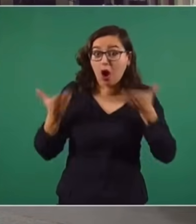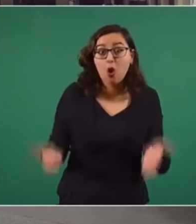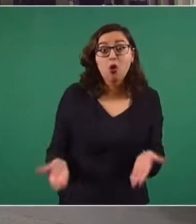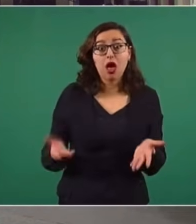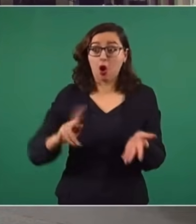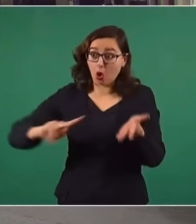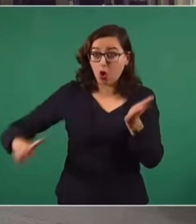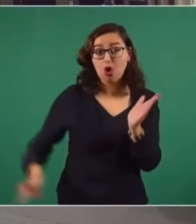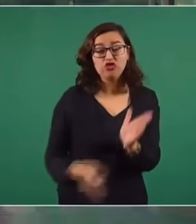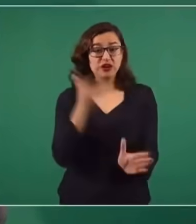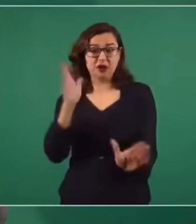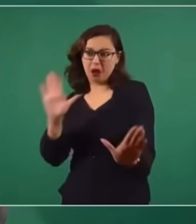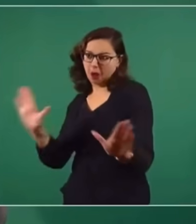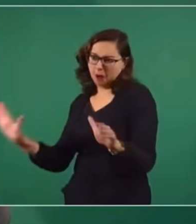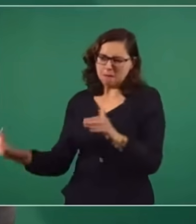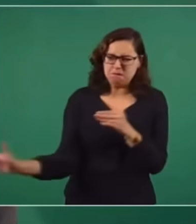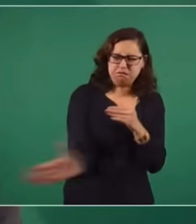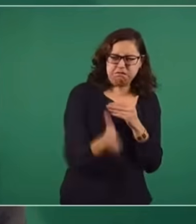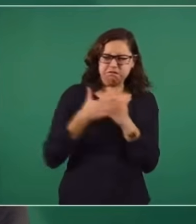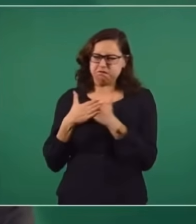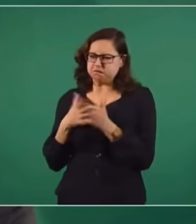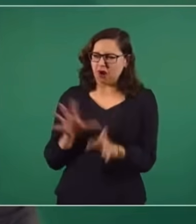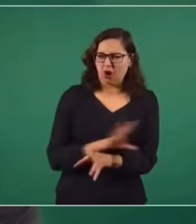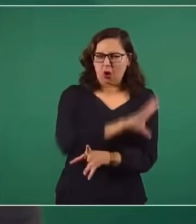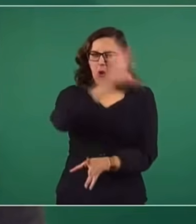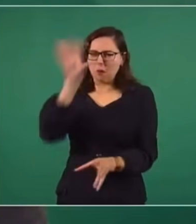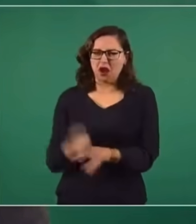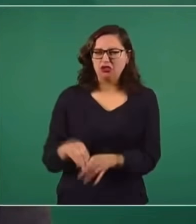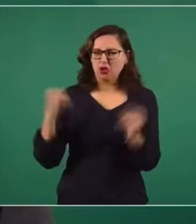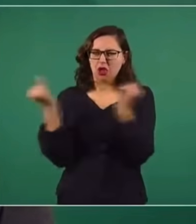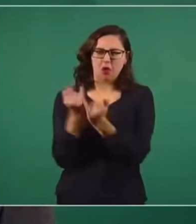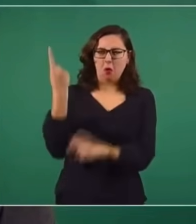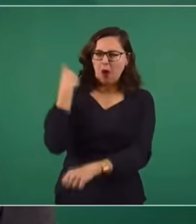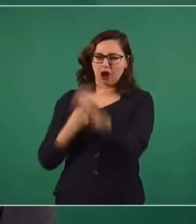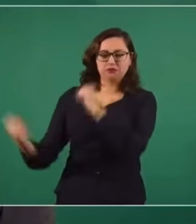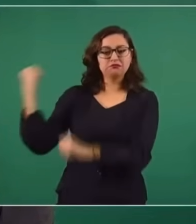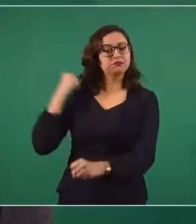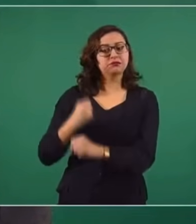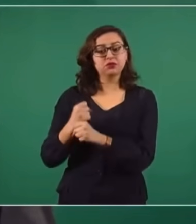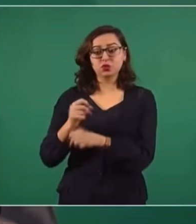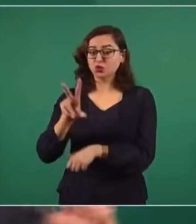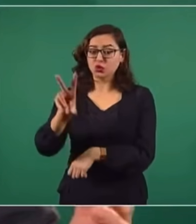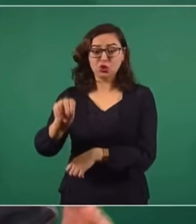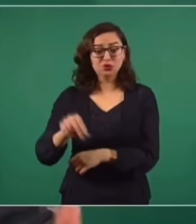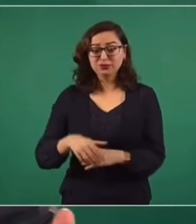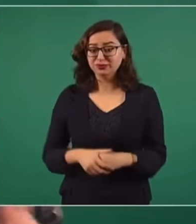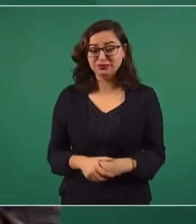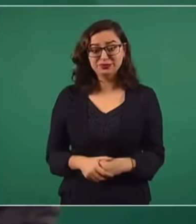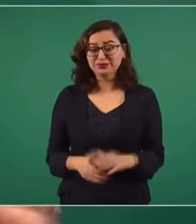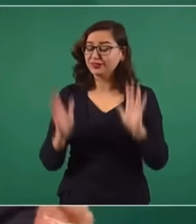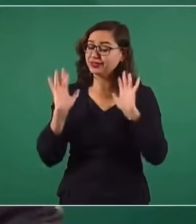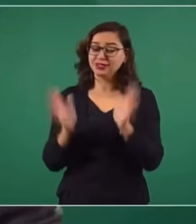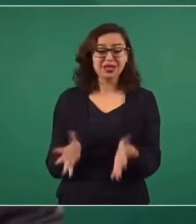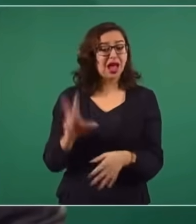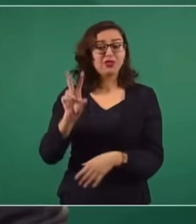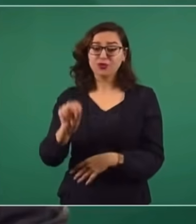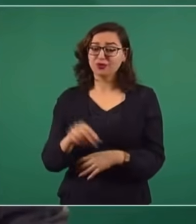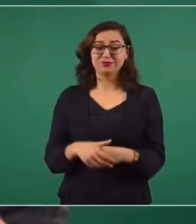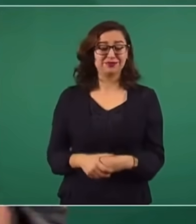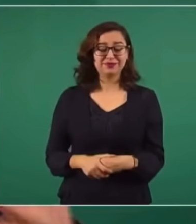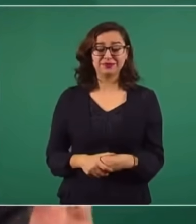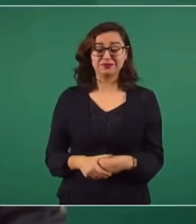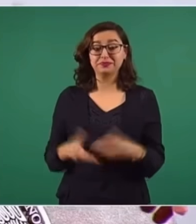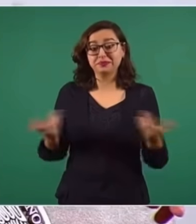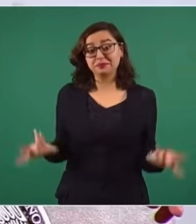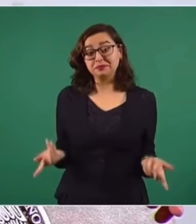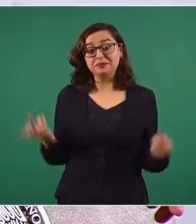cierres absolutos como lo significó al inicio de la Jornada Nacional de Sana Distancia. Esto tiene que ver con